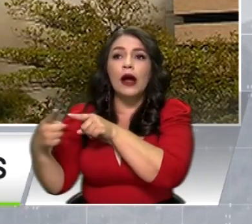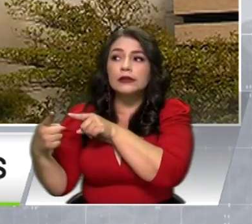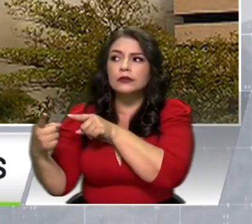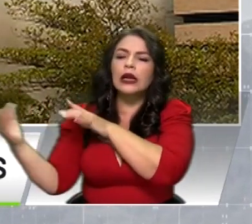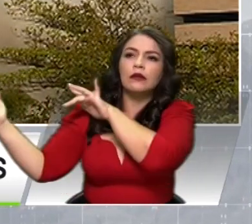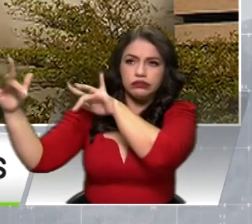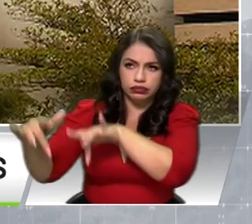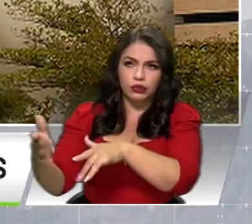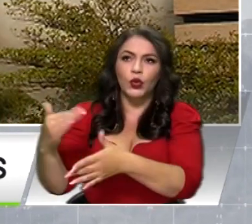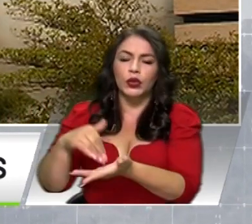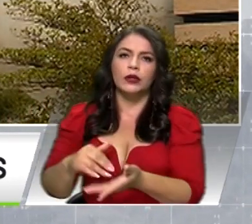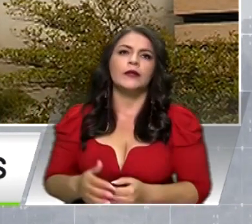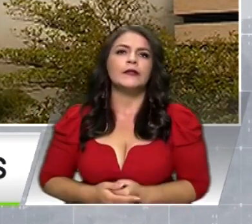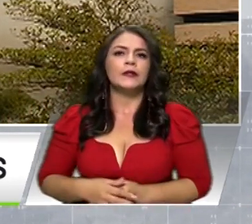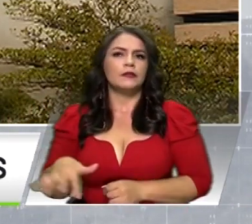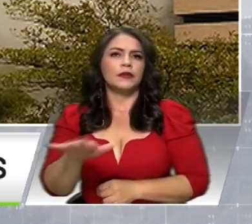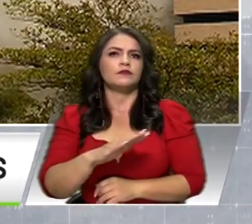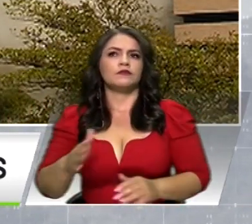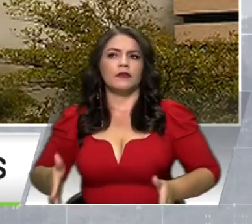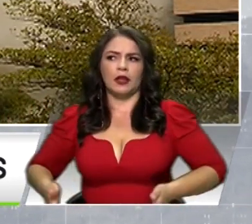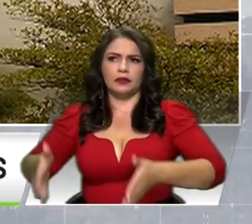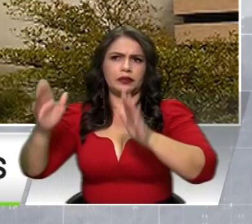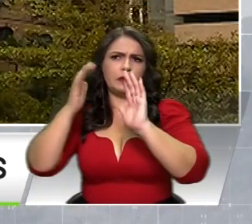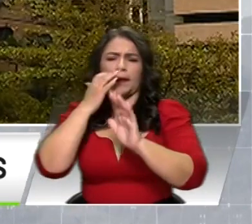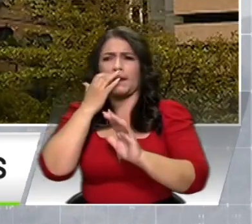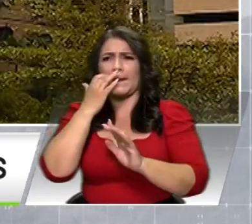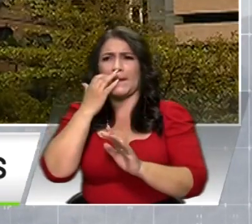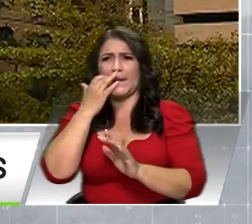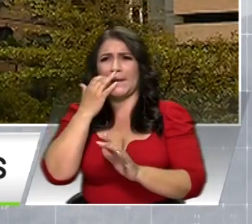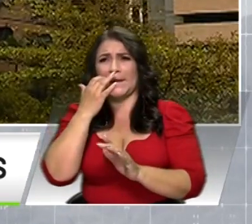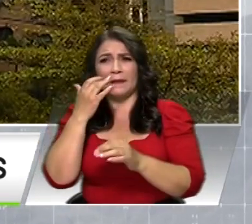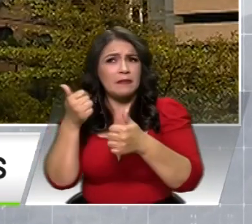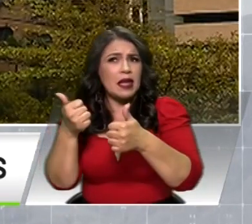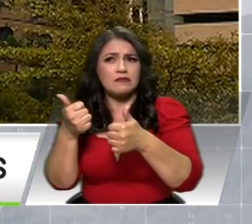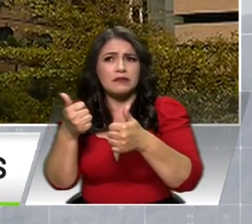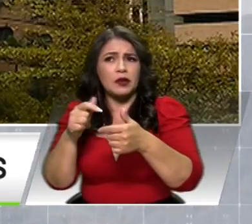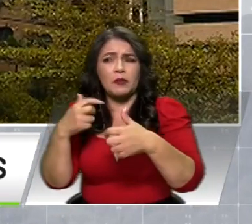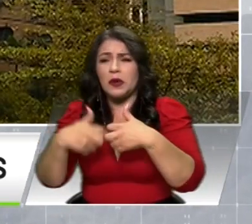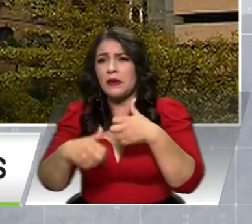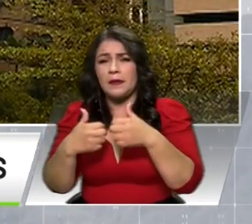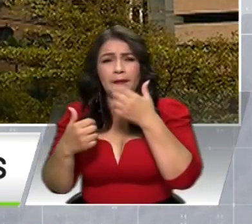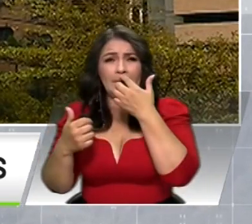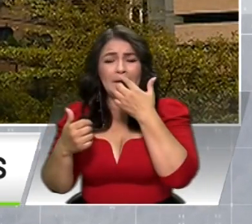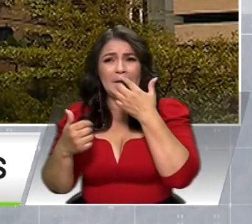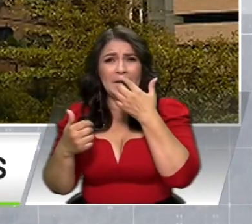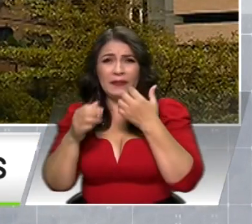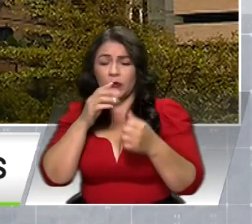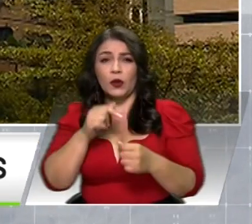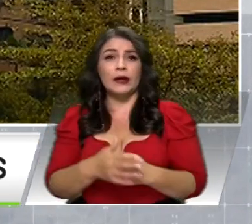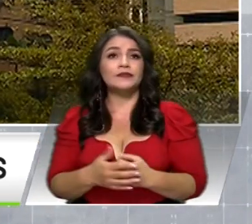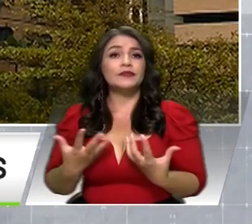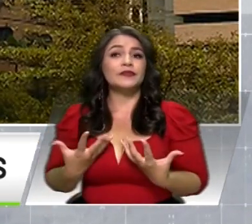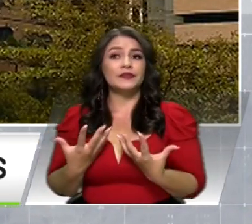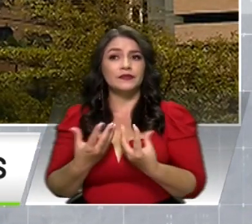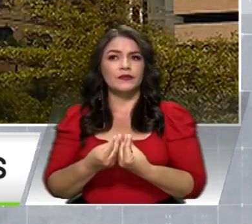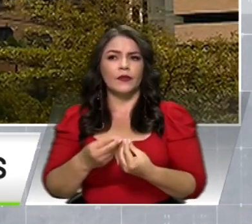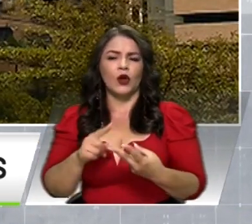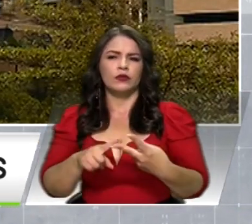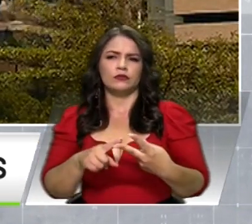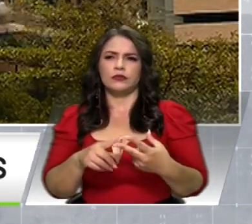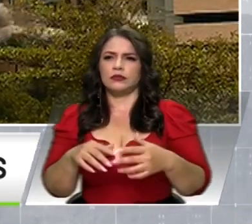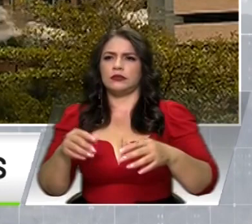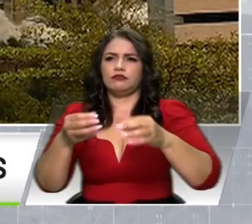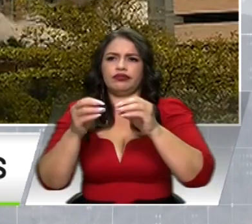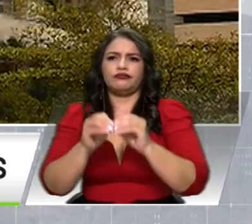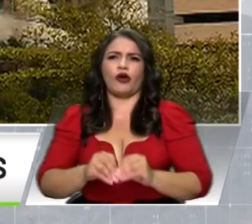autoridades es de un edificio que no sufrió afectaciones tras la implosión. Estuvimos desde distintos puntos, vimos caer el edificio